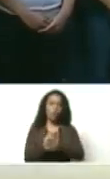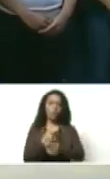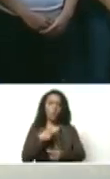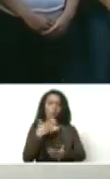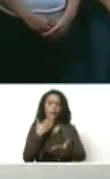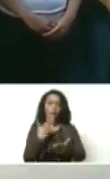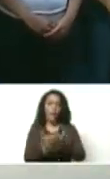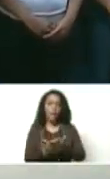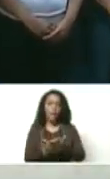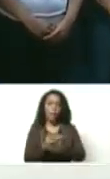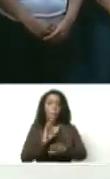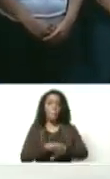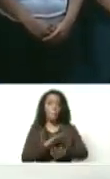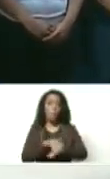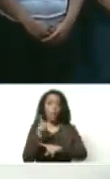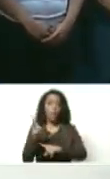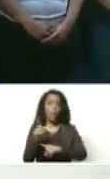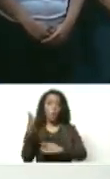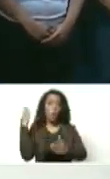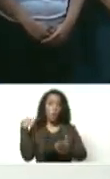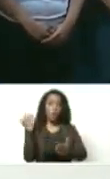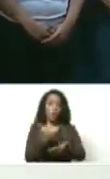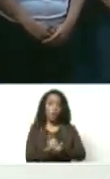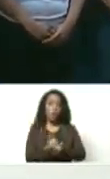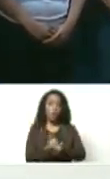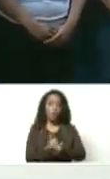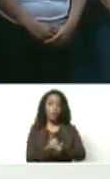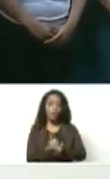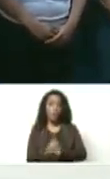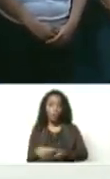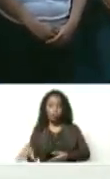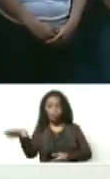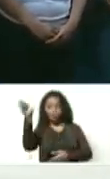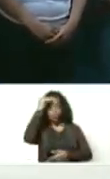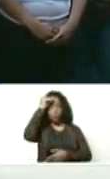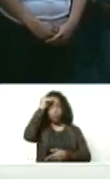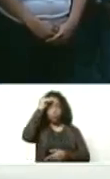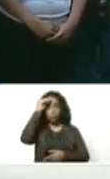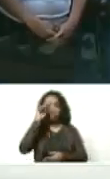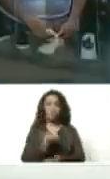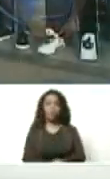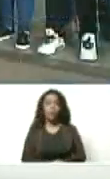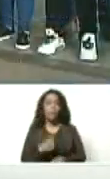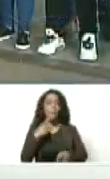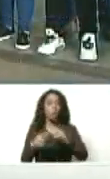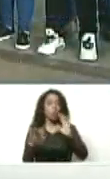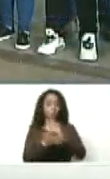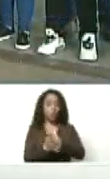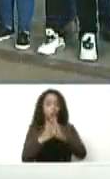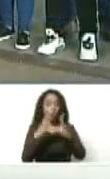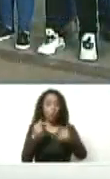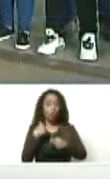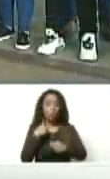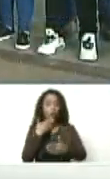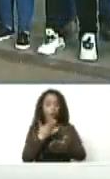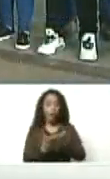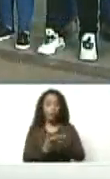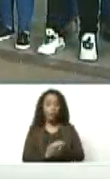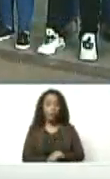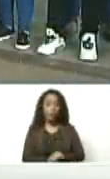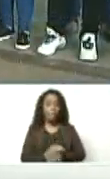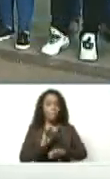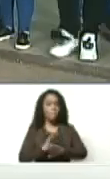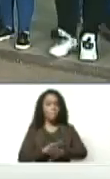doy las gracias, porque hasta de los traidores uno aprende. Pero sobre todo le doy las gracias